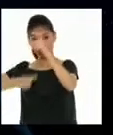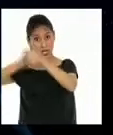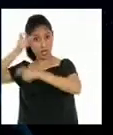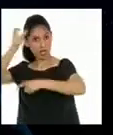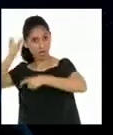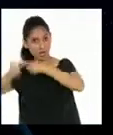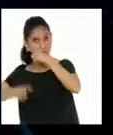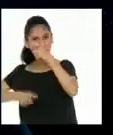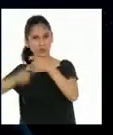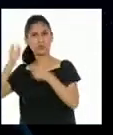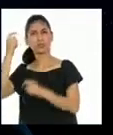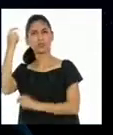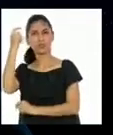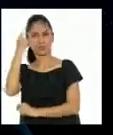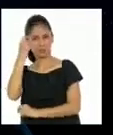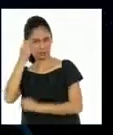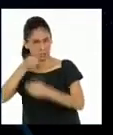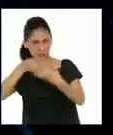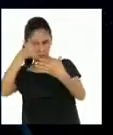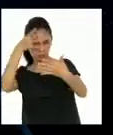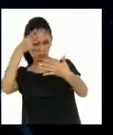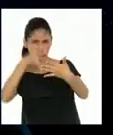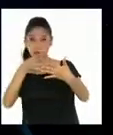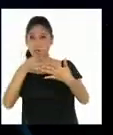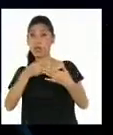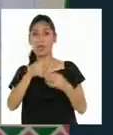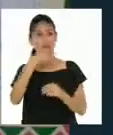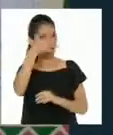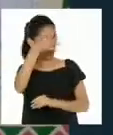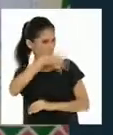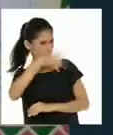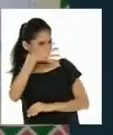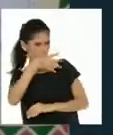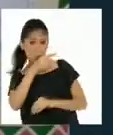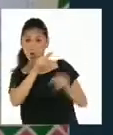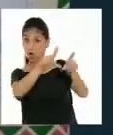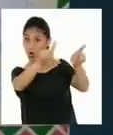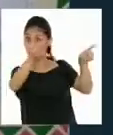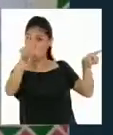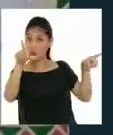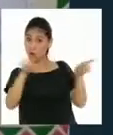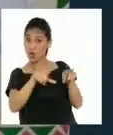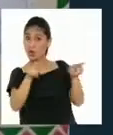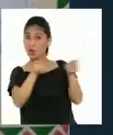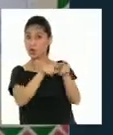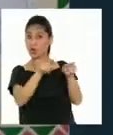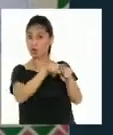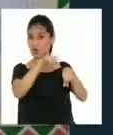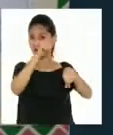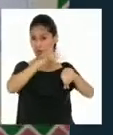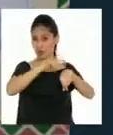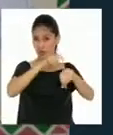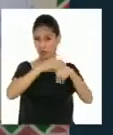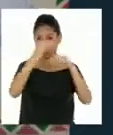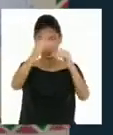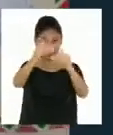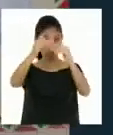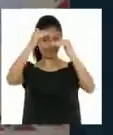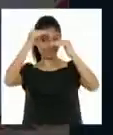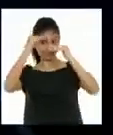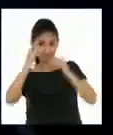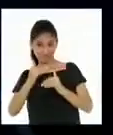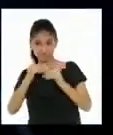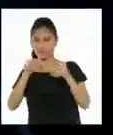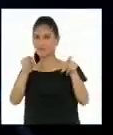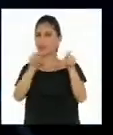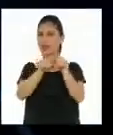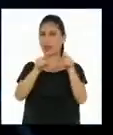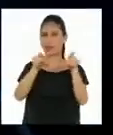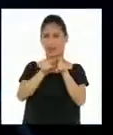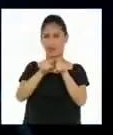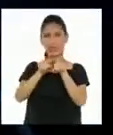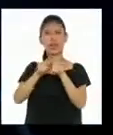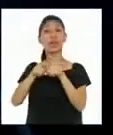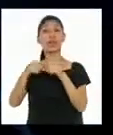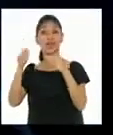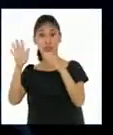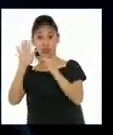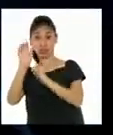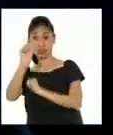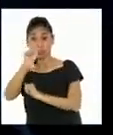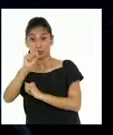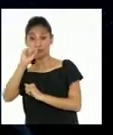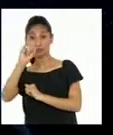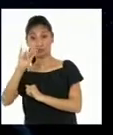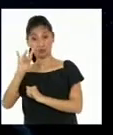en determinados espacio y tiempo. La muestra es un subconjunto de la población